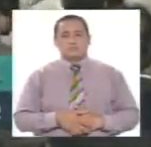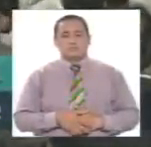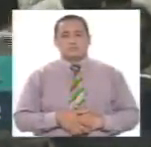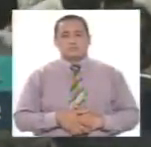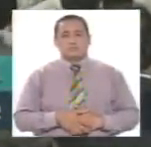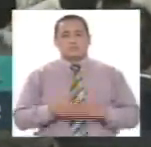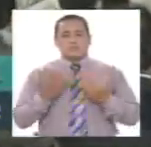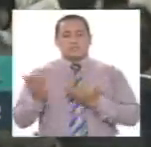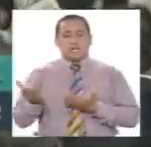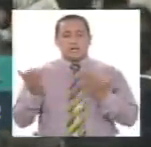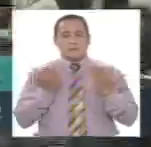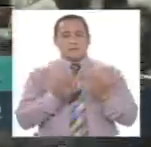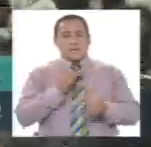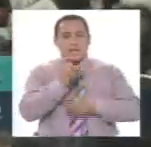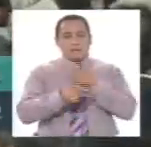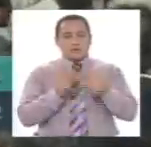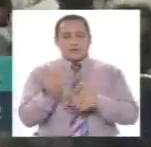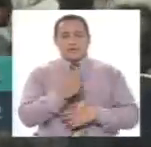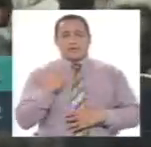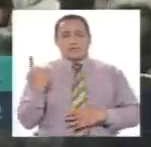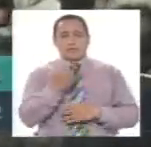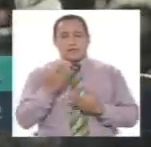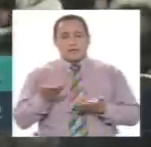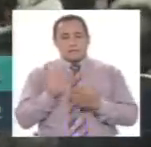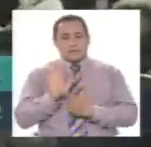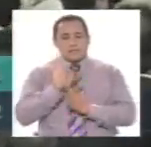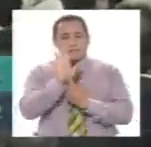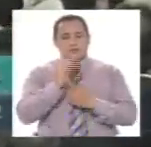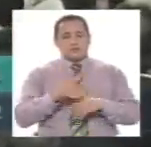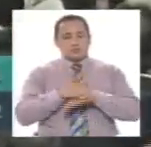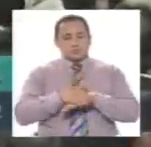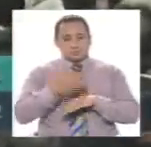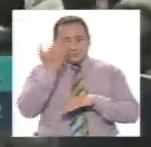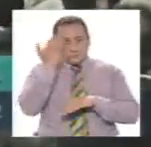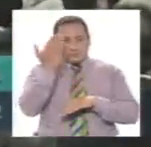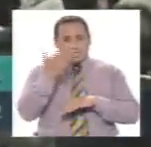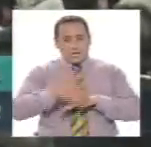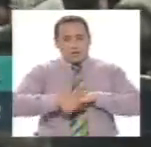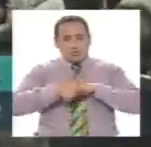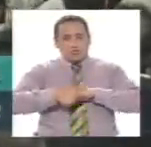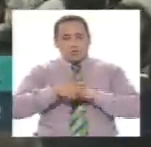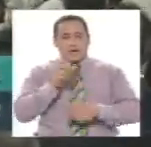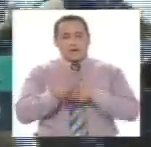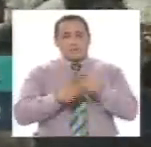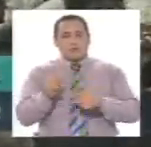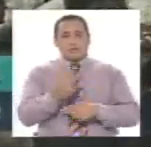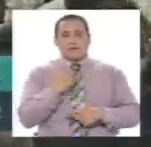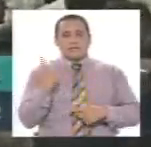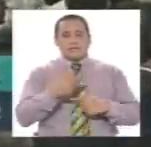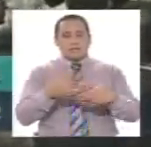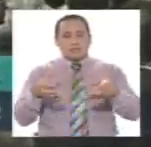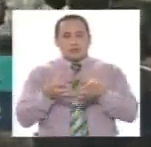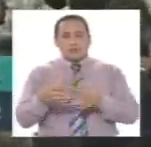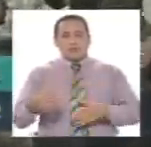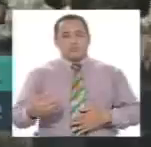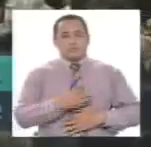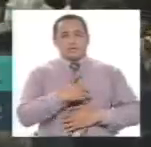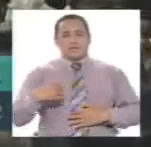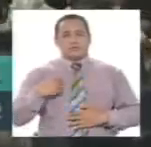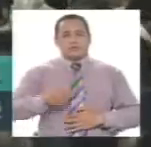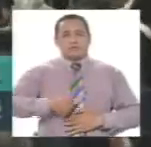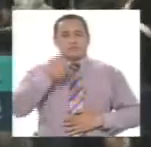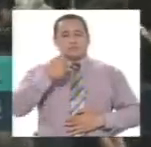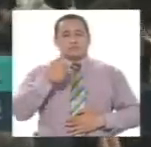Se invita a la distinguida concurrencia a presentar el saludo tradicional a los flamantes integrantes del nuevo Gabinete de Ministros de